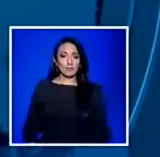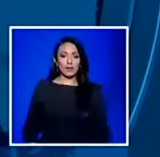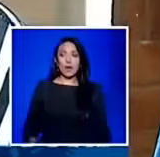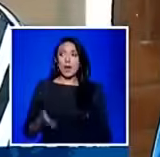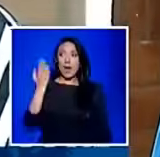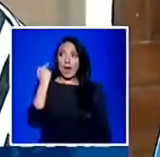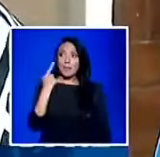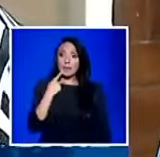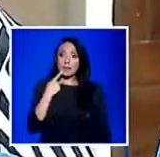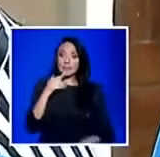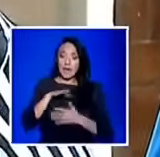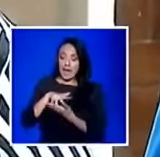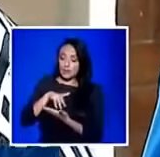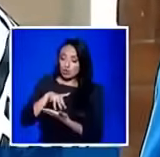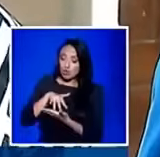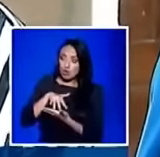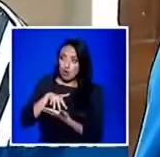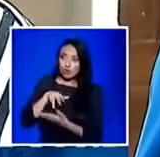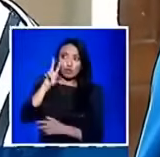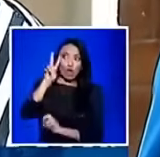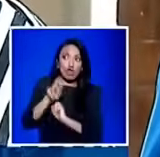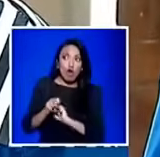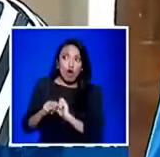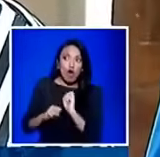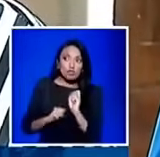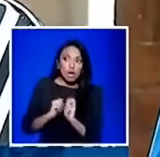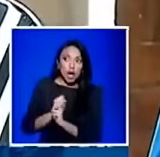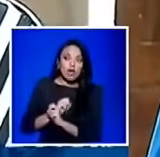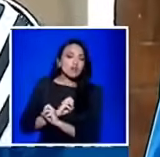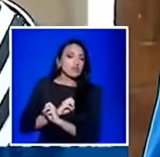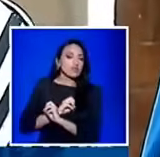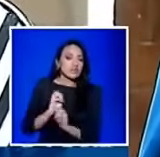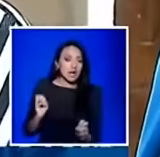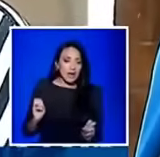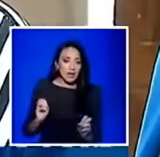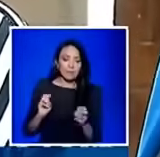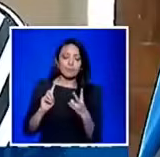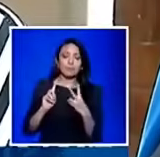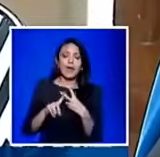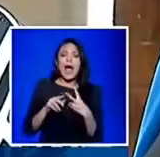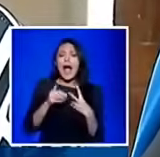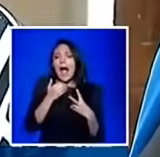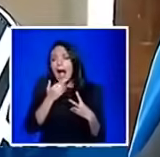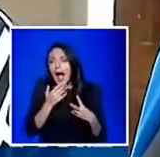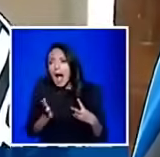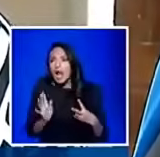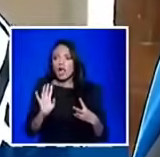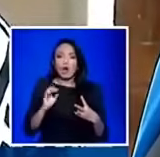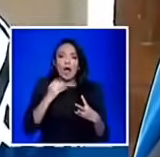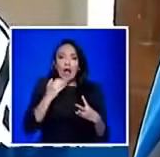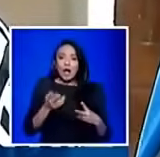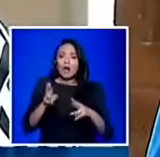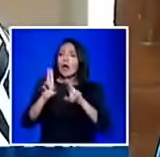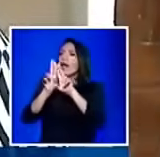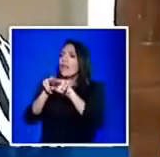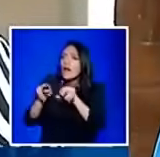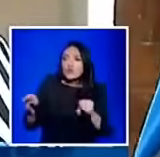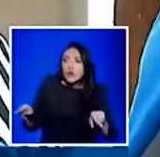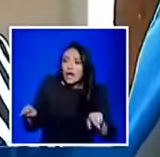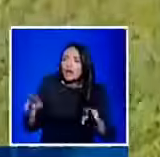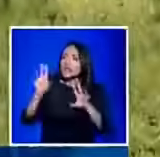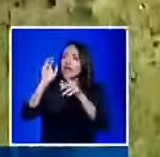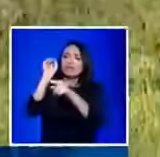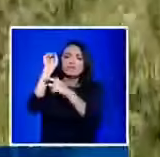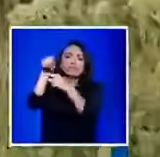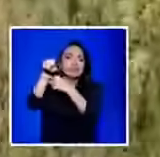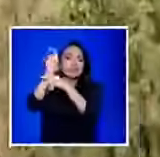estudios, pero mire, son dos años y no se ha cumplido. Hicieron algo... para la fuerza de la naturaleza fue algo